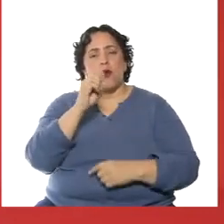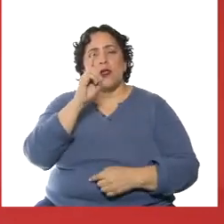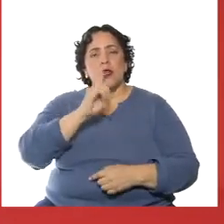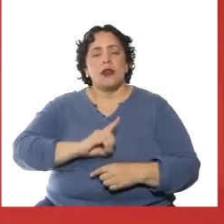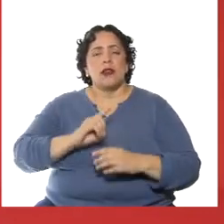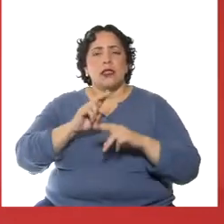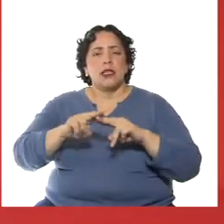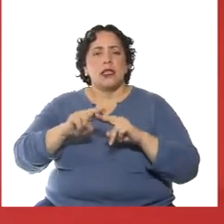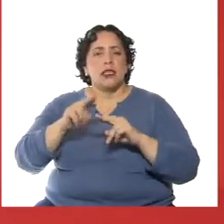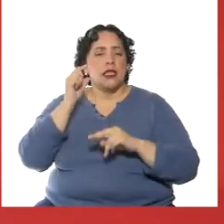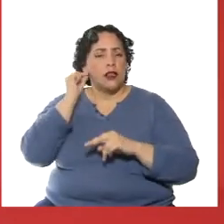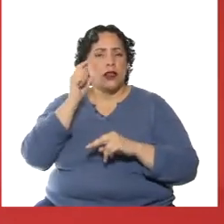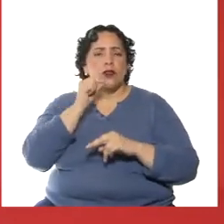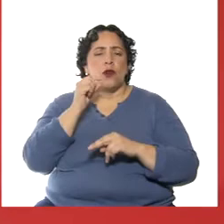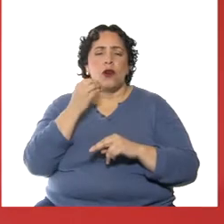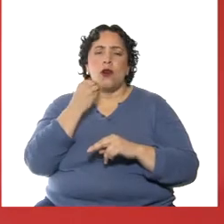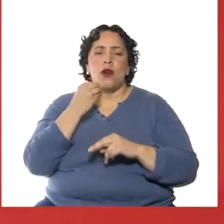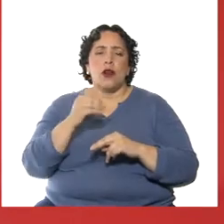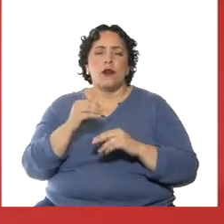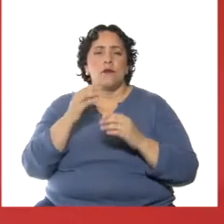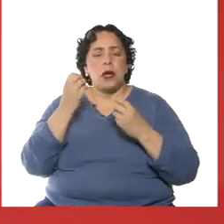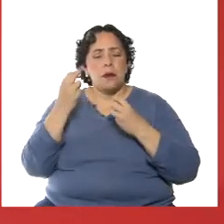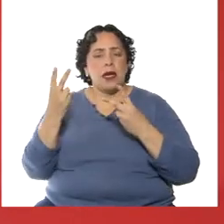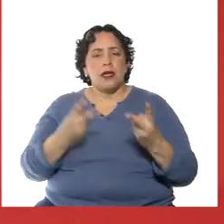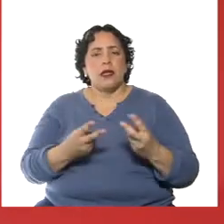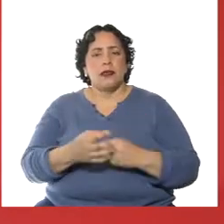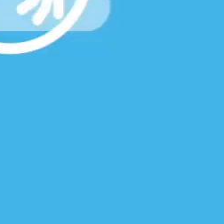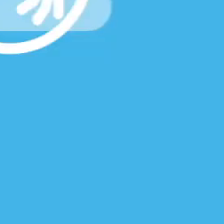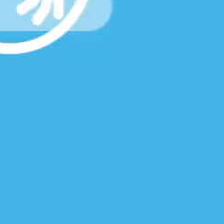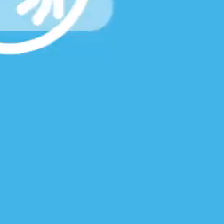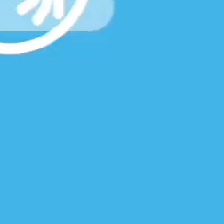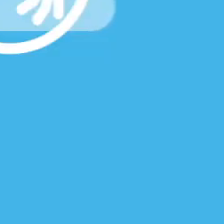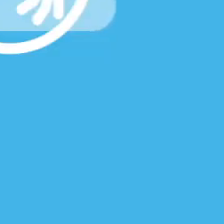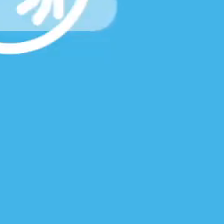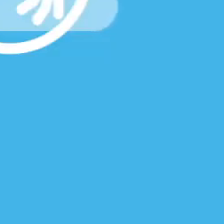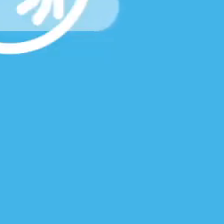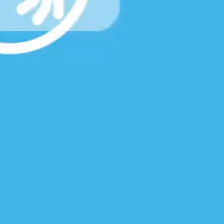discapacidad para todos los niños, niñas y adolescentes. ¡Sean bienvenidas!